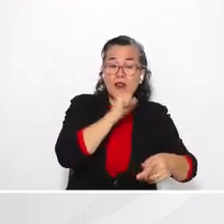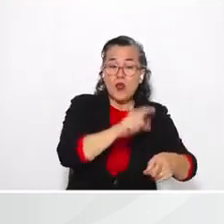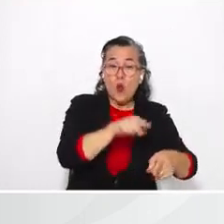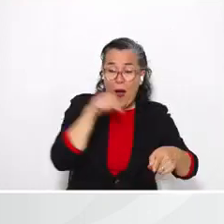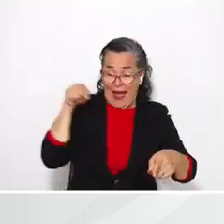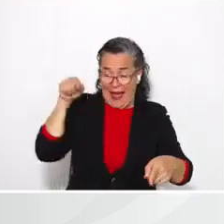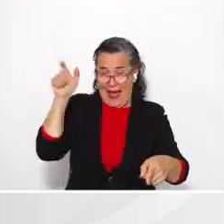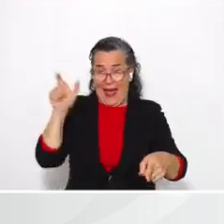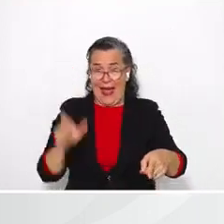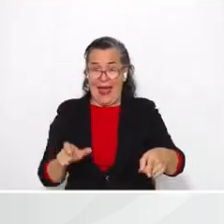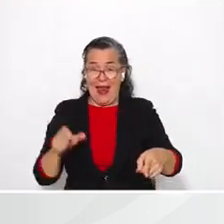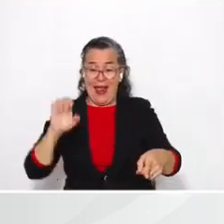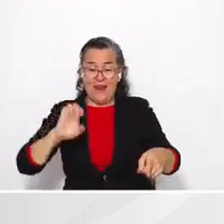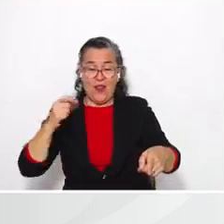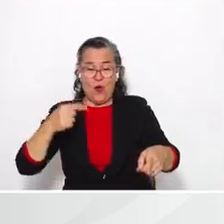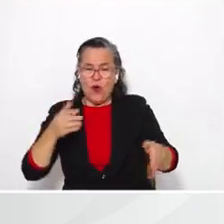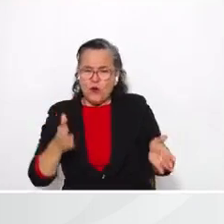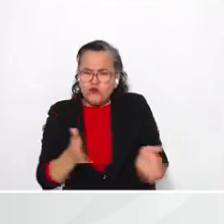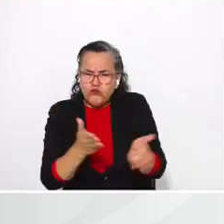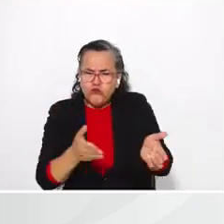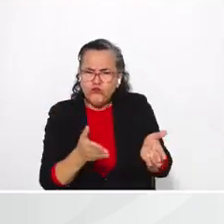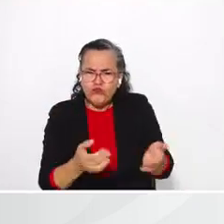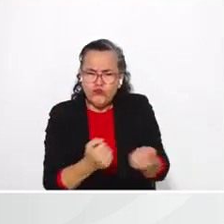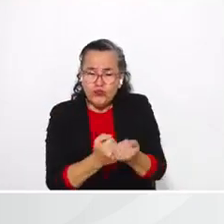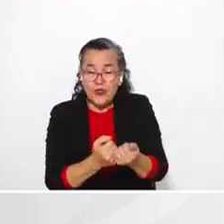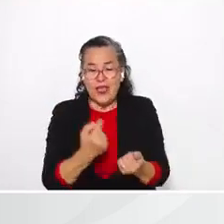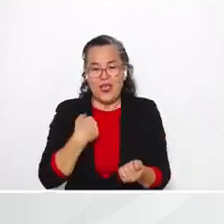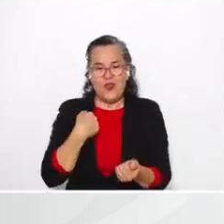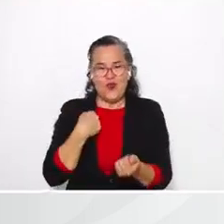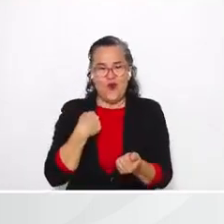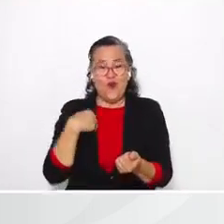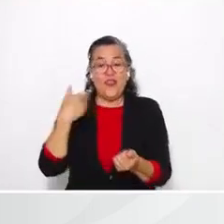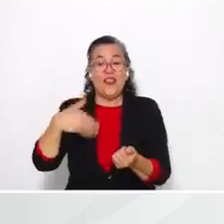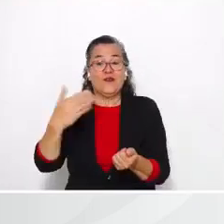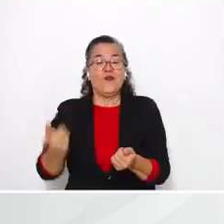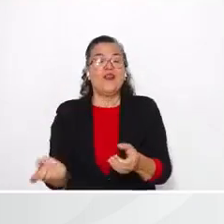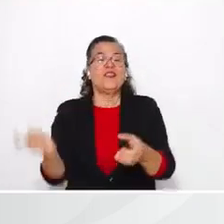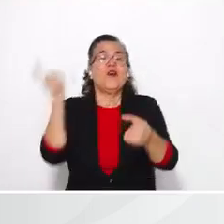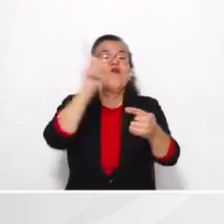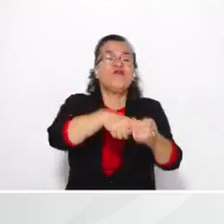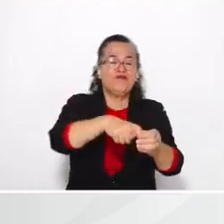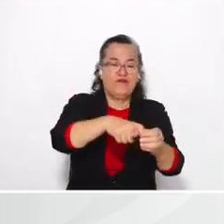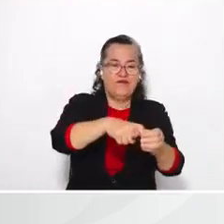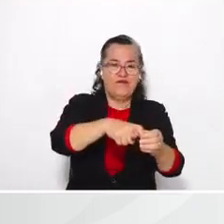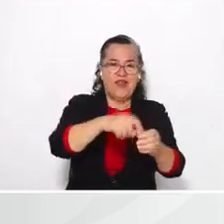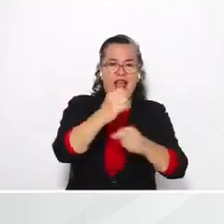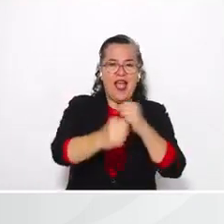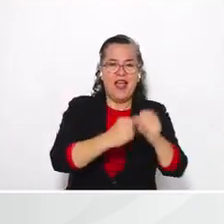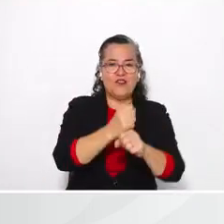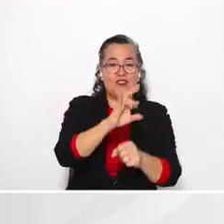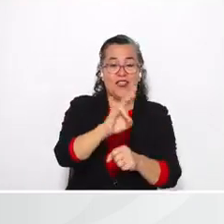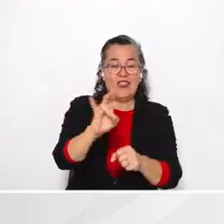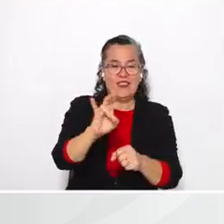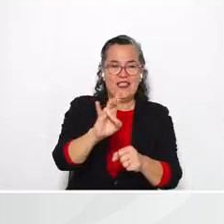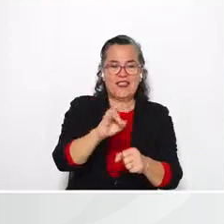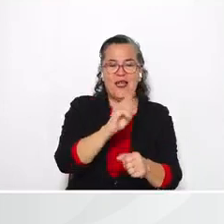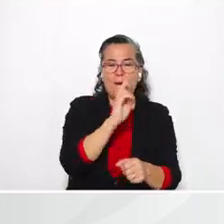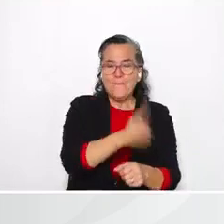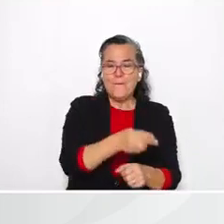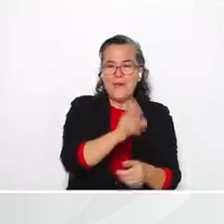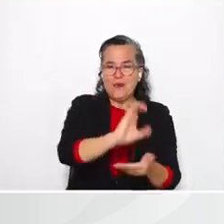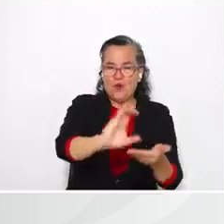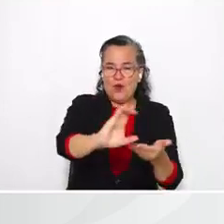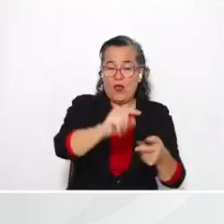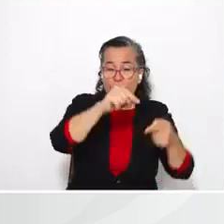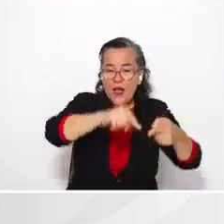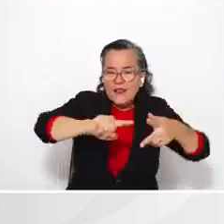el Collegium Musicum, al que me integré unos años después, en el 77. Se inicia